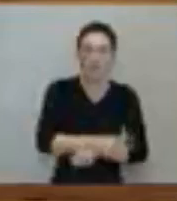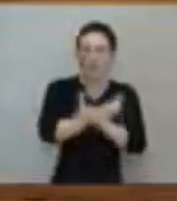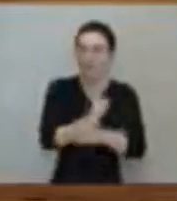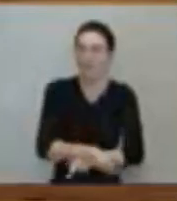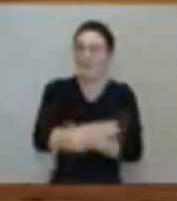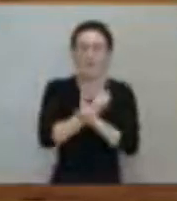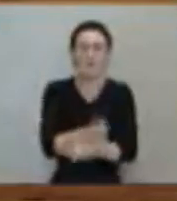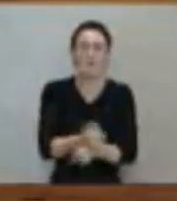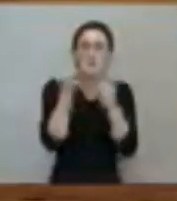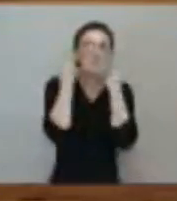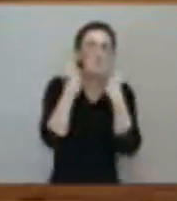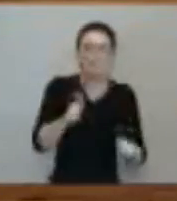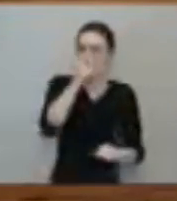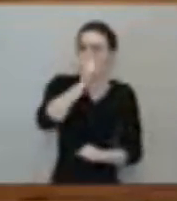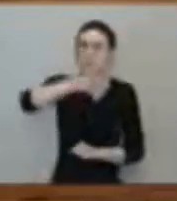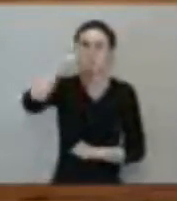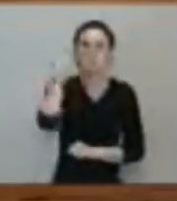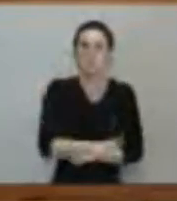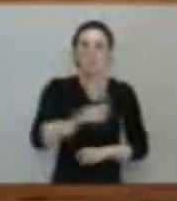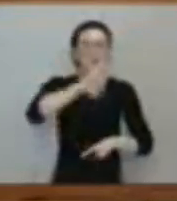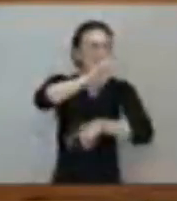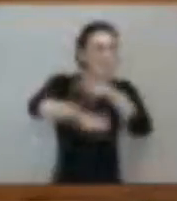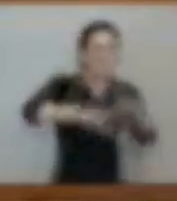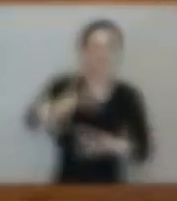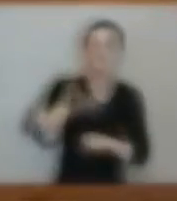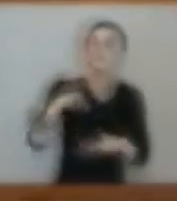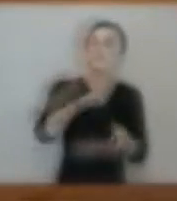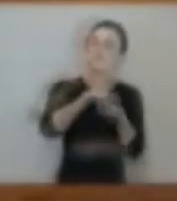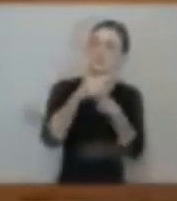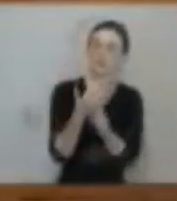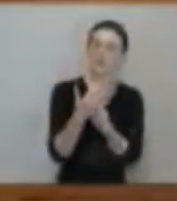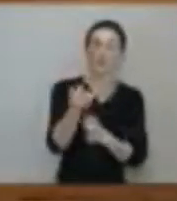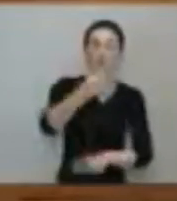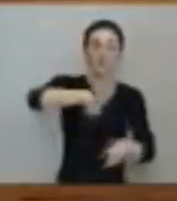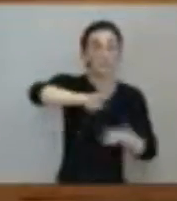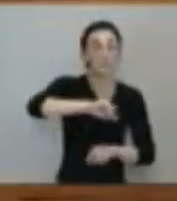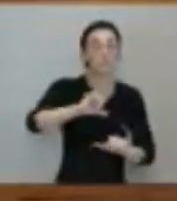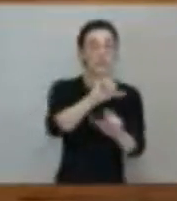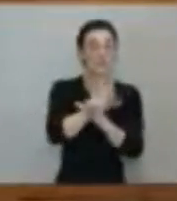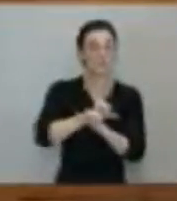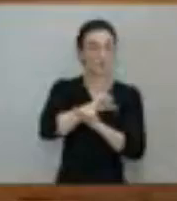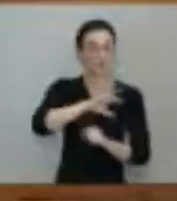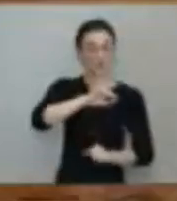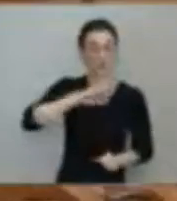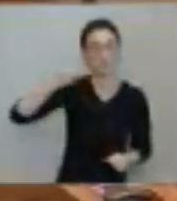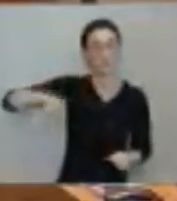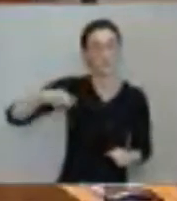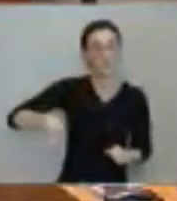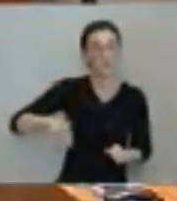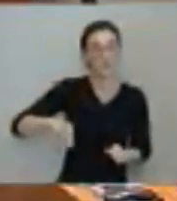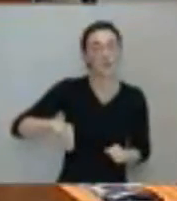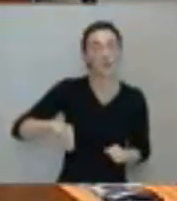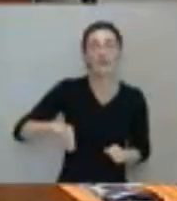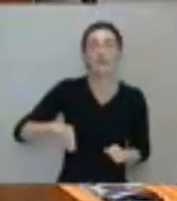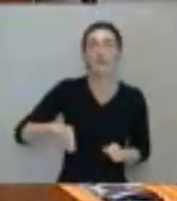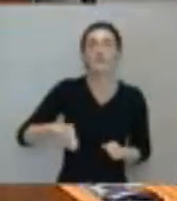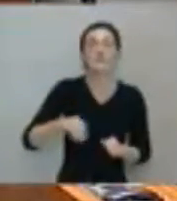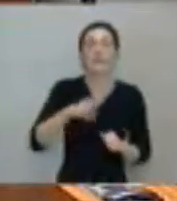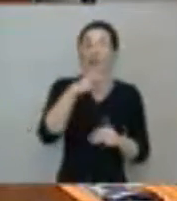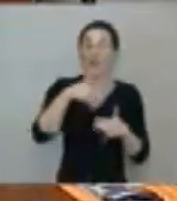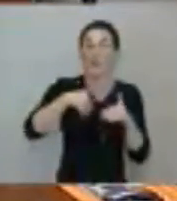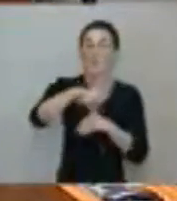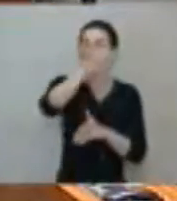importa un bledo la reforma de UPyD y de Izquierda Unida. Nosotros esperamos, señor presidente, que no haya unos